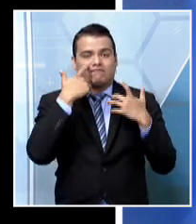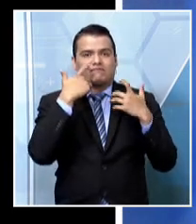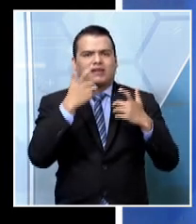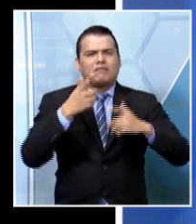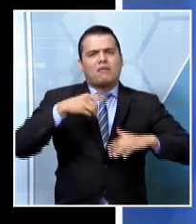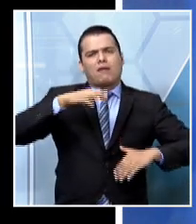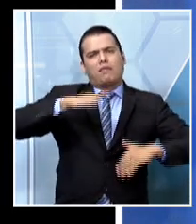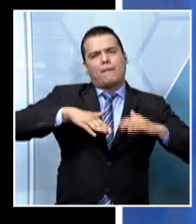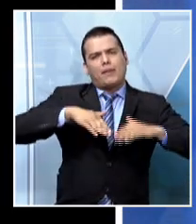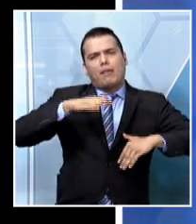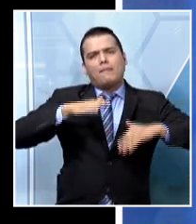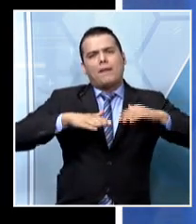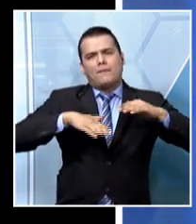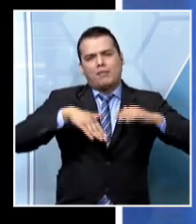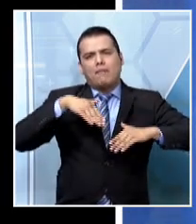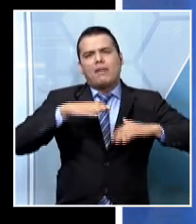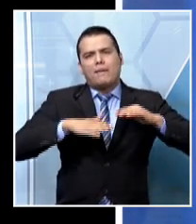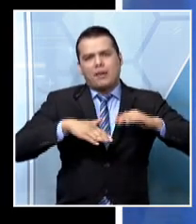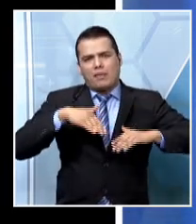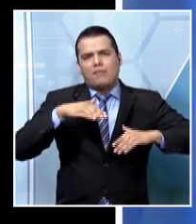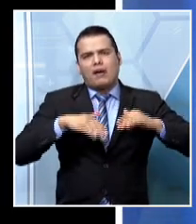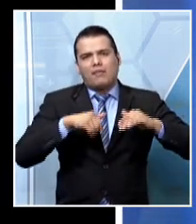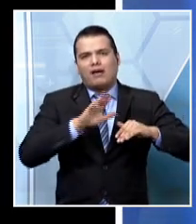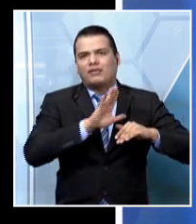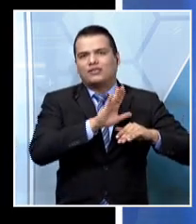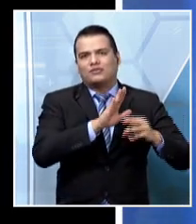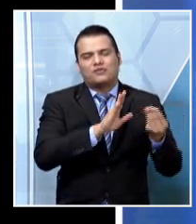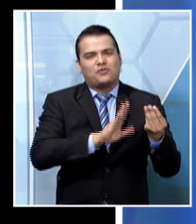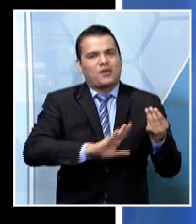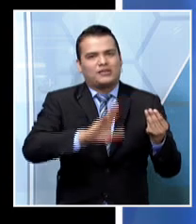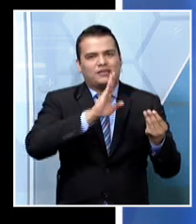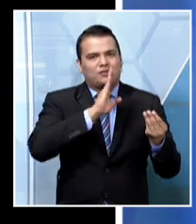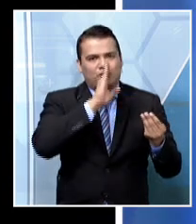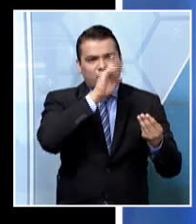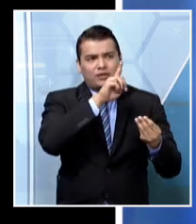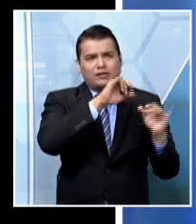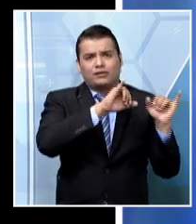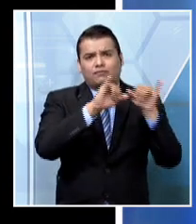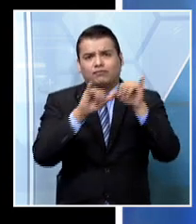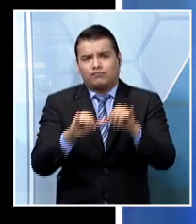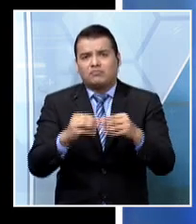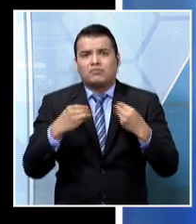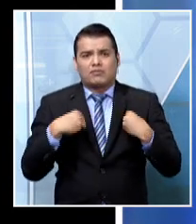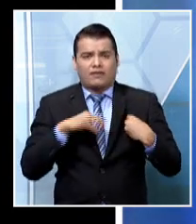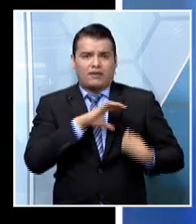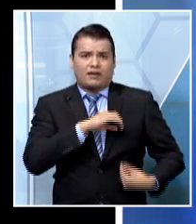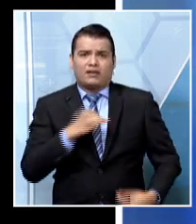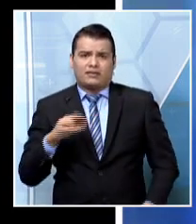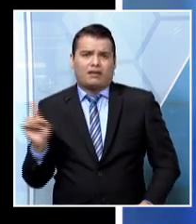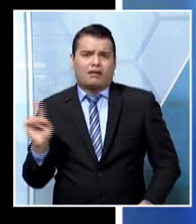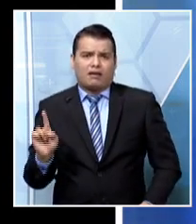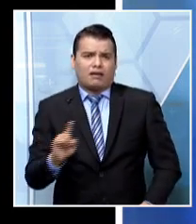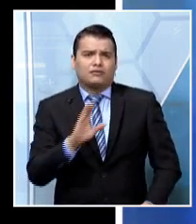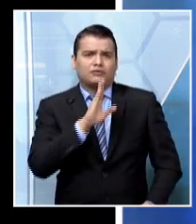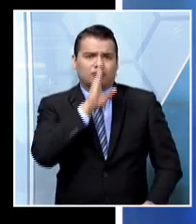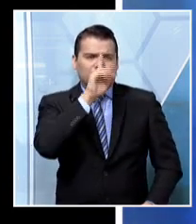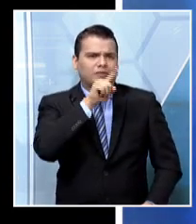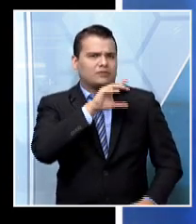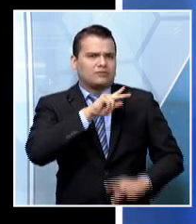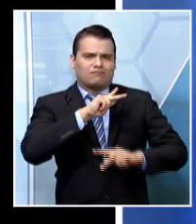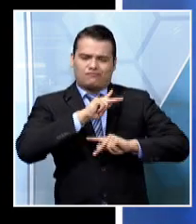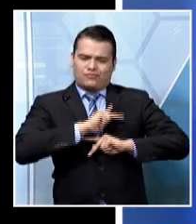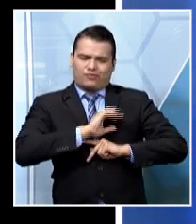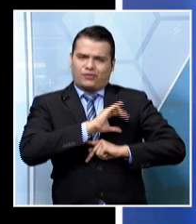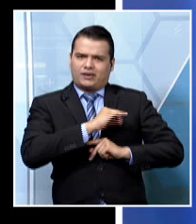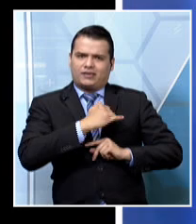hombre que identificaba el sonido clásico de la banda anillo rican que desde hace varios años se instaló en cali una ciudad que los acogió como propios y que les ha brindado